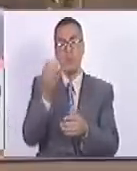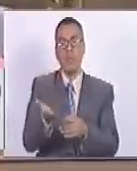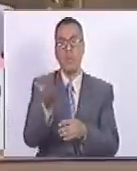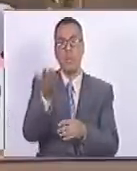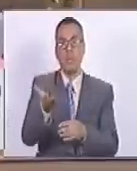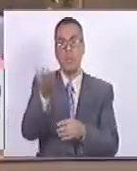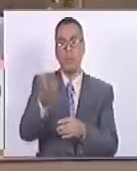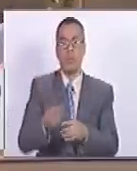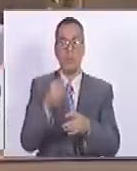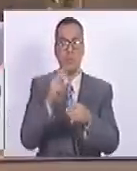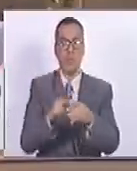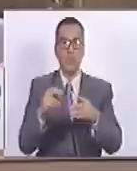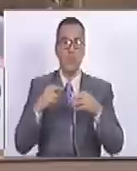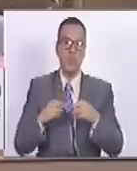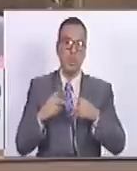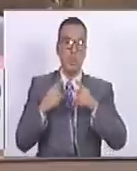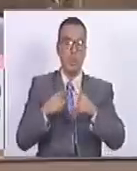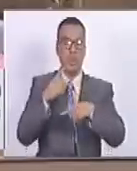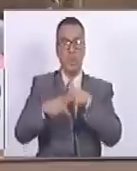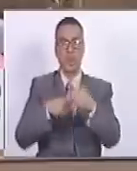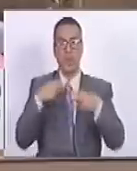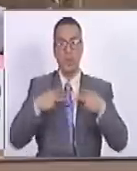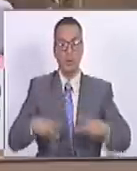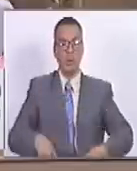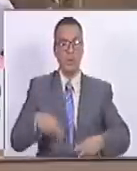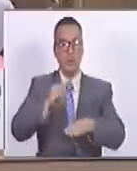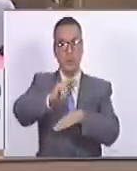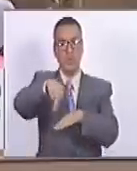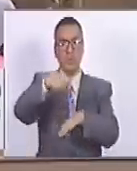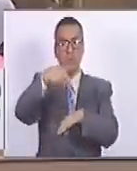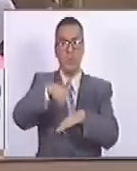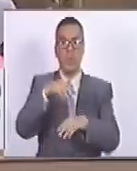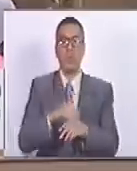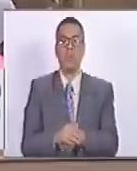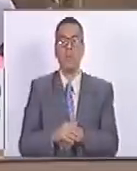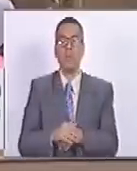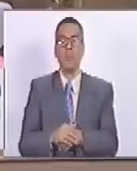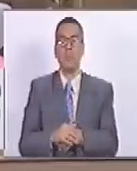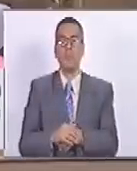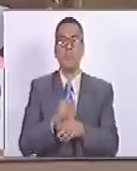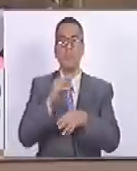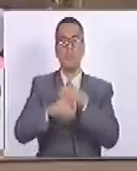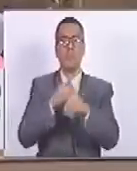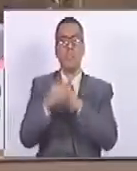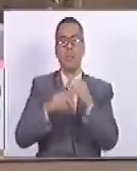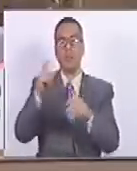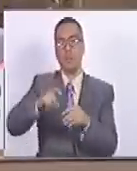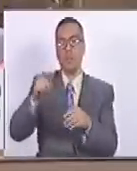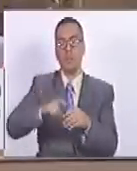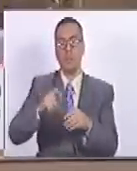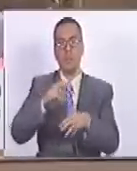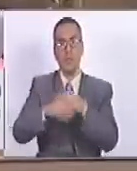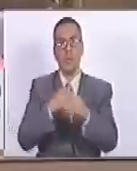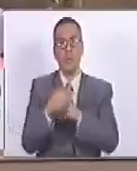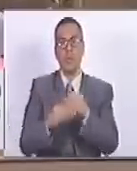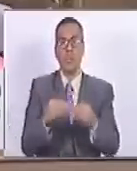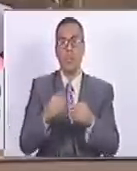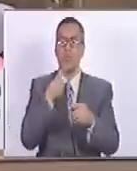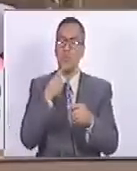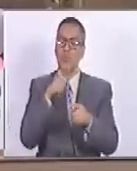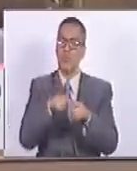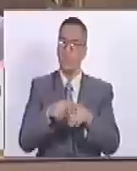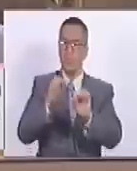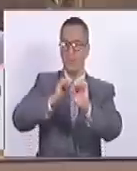fundamentales para el sano desarrollo de la vida nacional, razón por la cual se hace necesario establecer un criterio